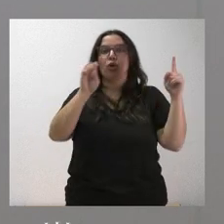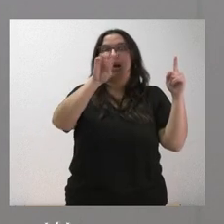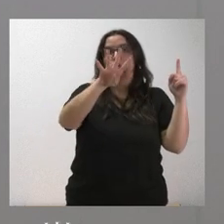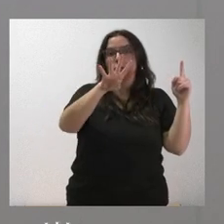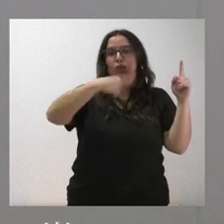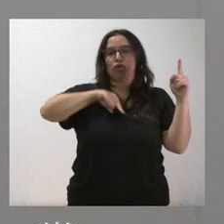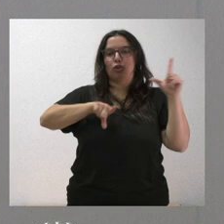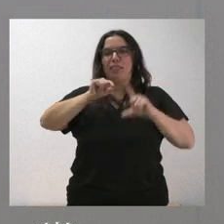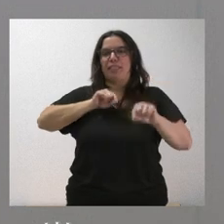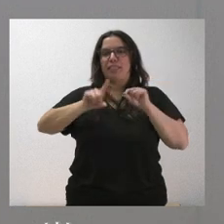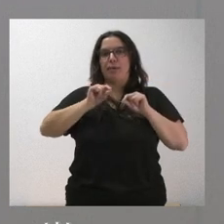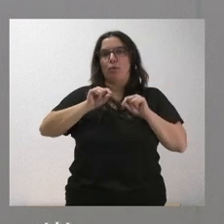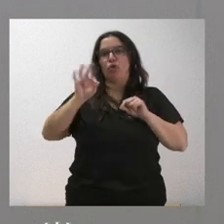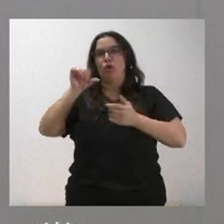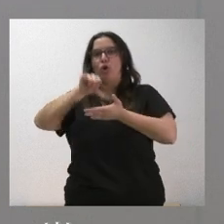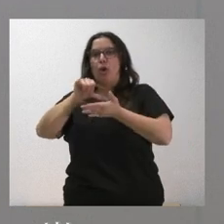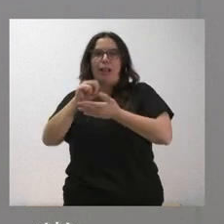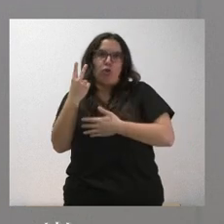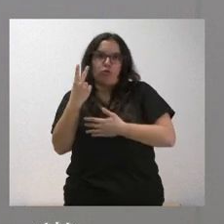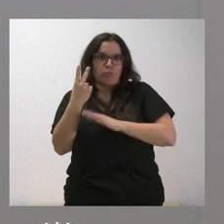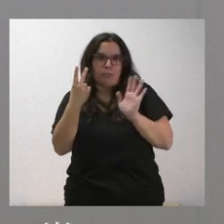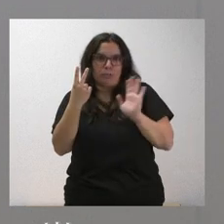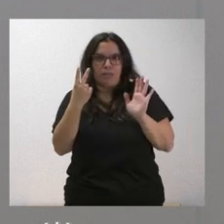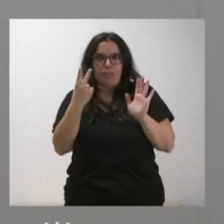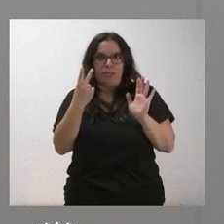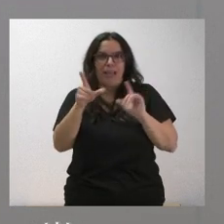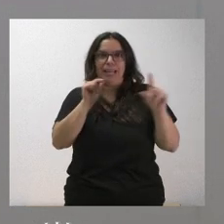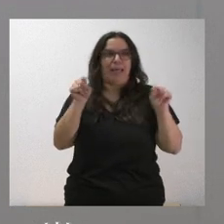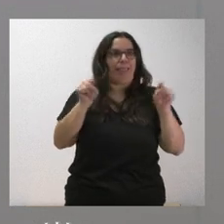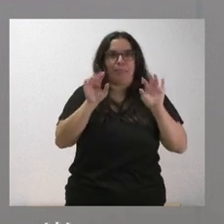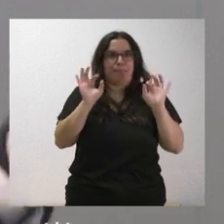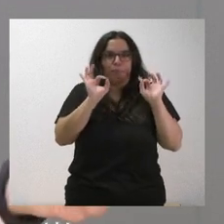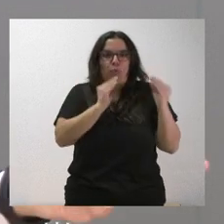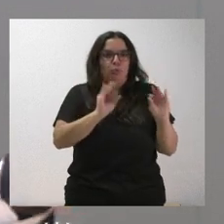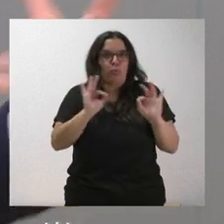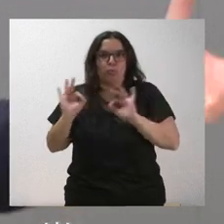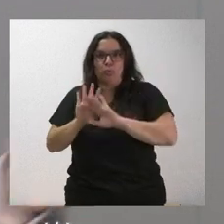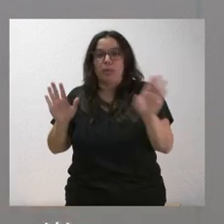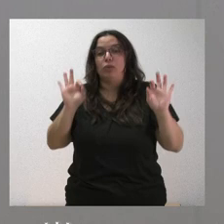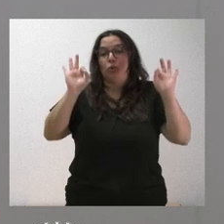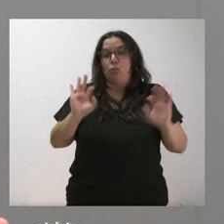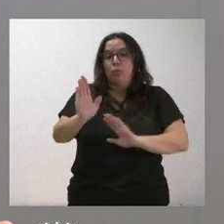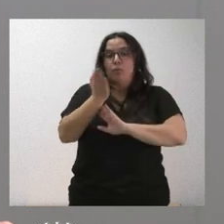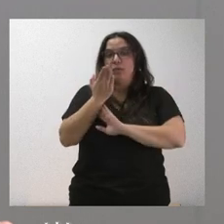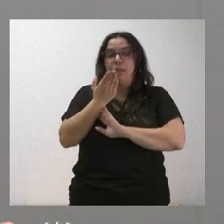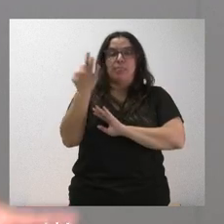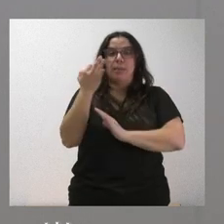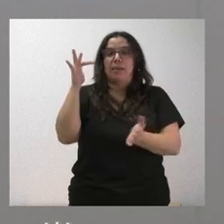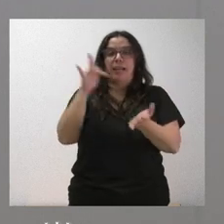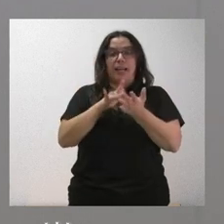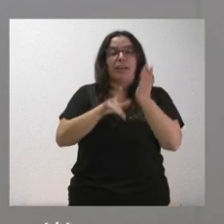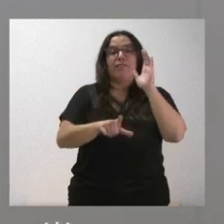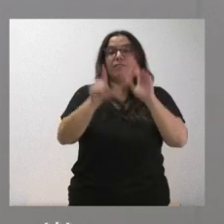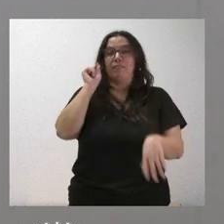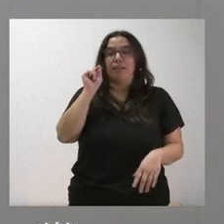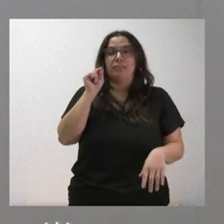autonómico o al ámbito local apenas son dos tenemos muy poco donde elegir y lógicamente cuando se nos plantea que algún día tiene que ser fiesta hay que